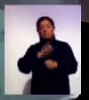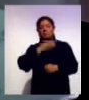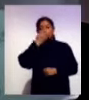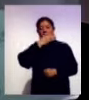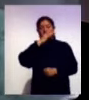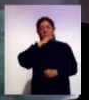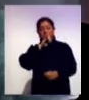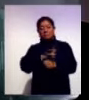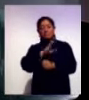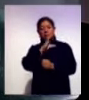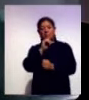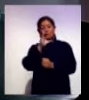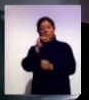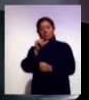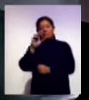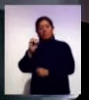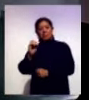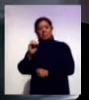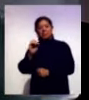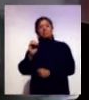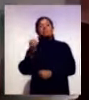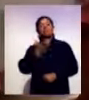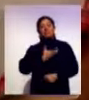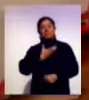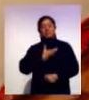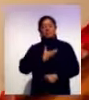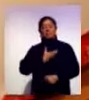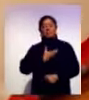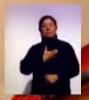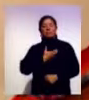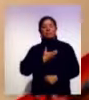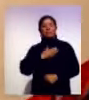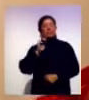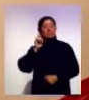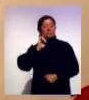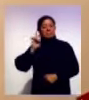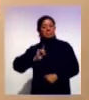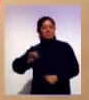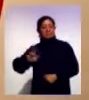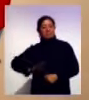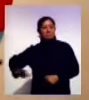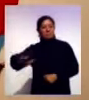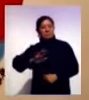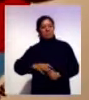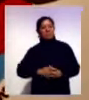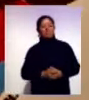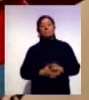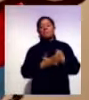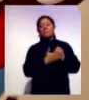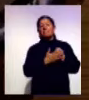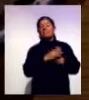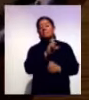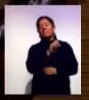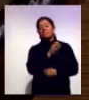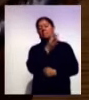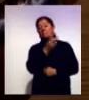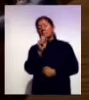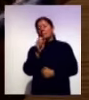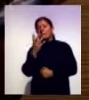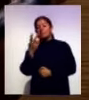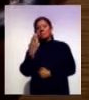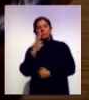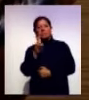la explanada del Parque Municipal de Zacatelco. Este próximo 23 y 24 de noviembre